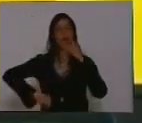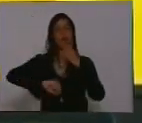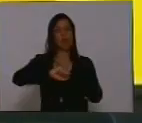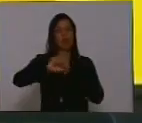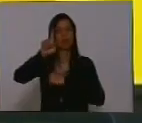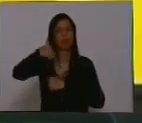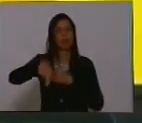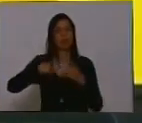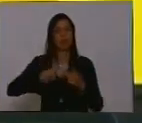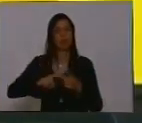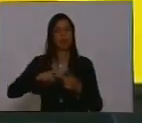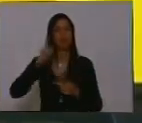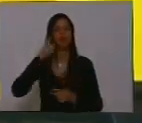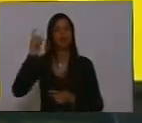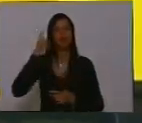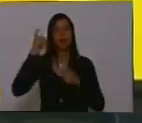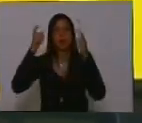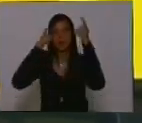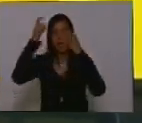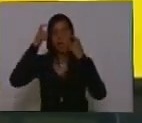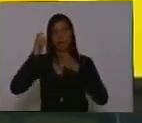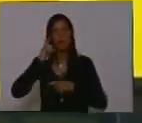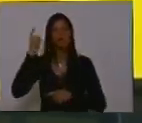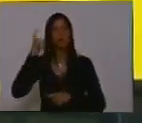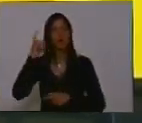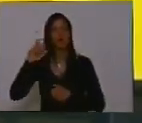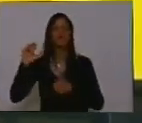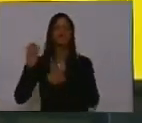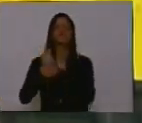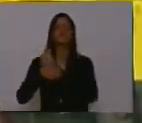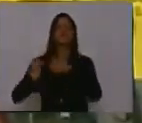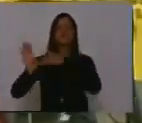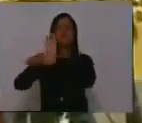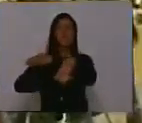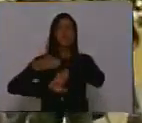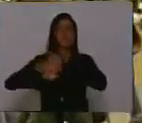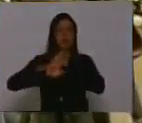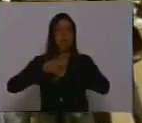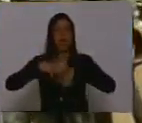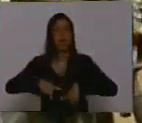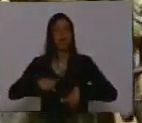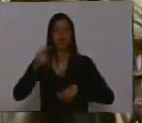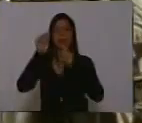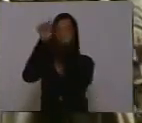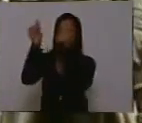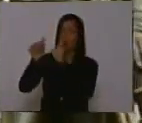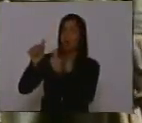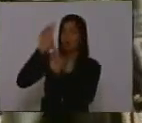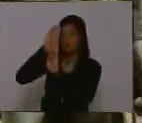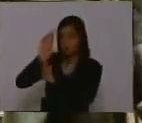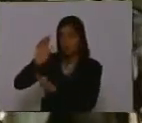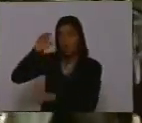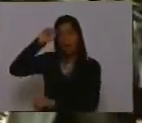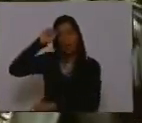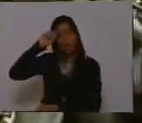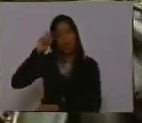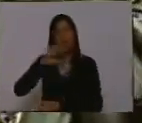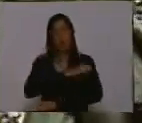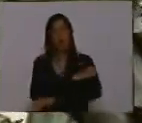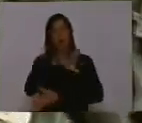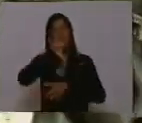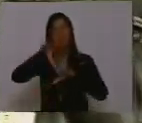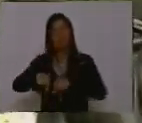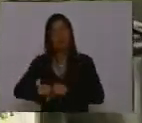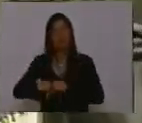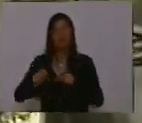respaldando el sueño de Chávez. Y ante Miranda, en esta plaza, le decimos que no volverán y que esta juventud, si debe dar su